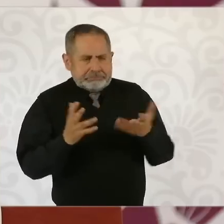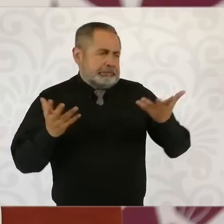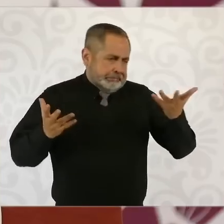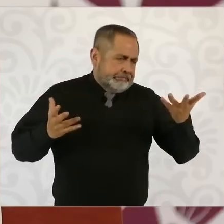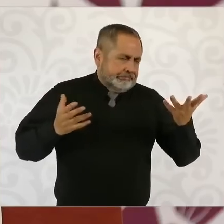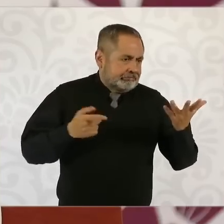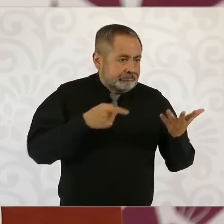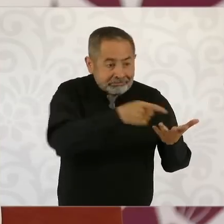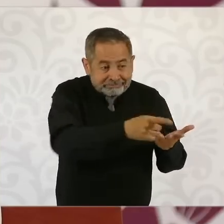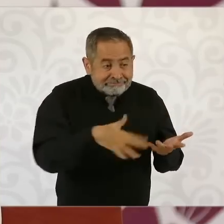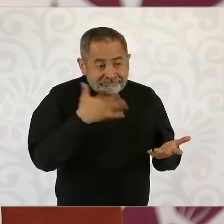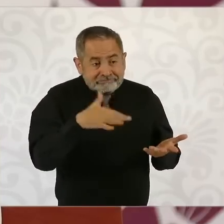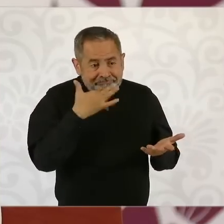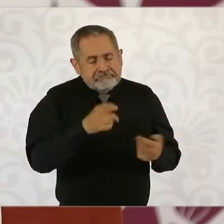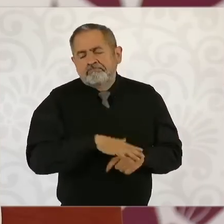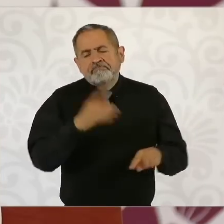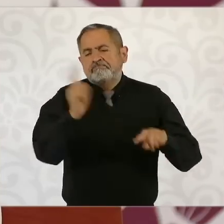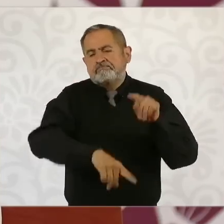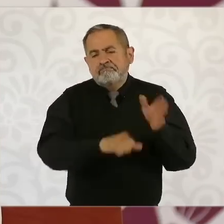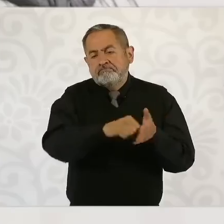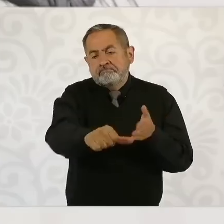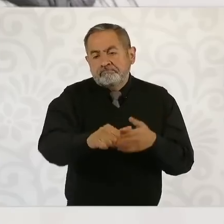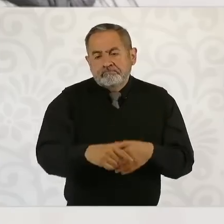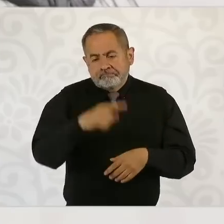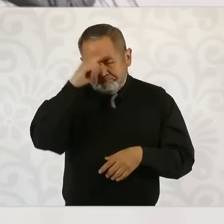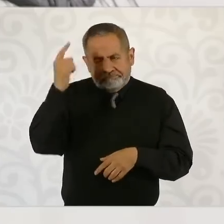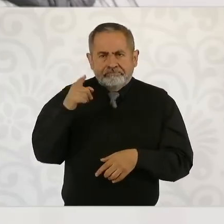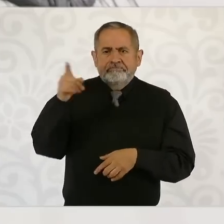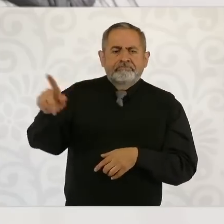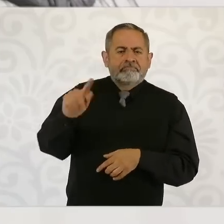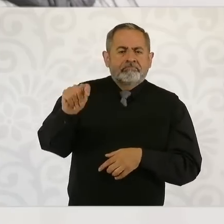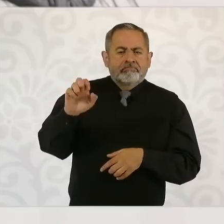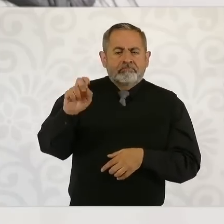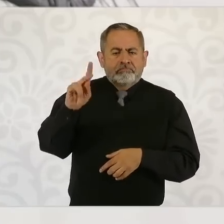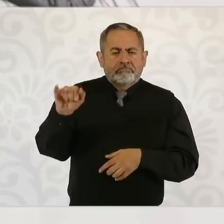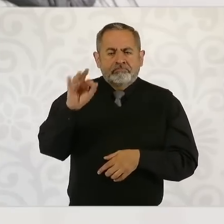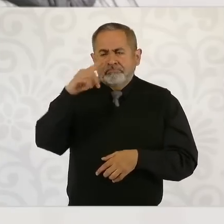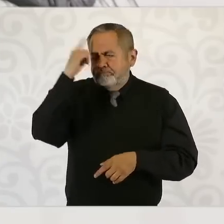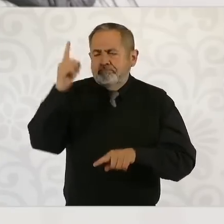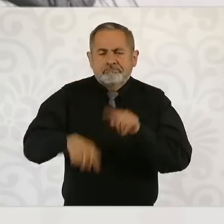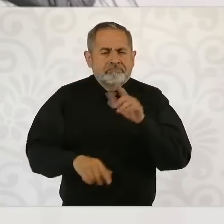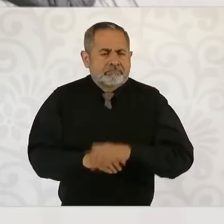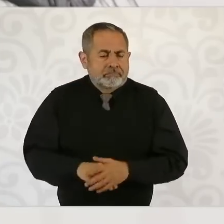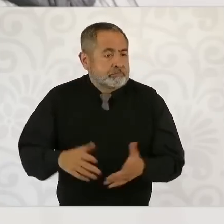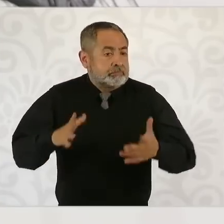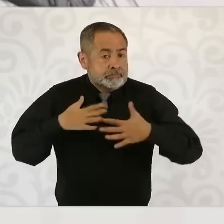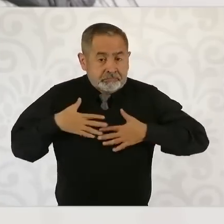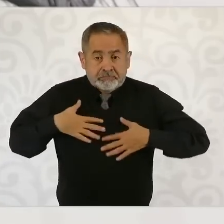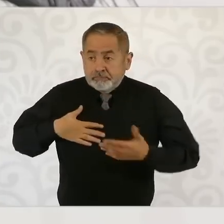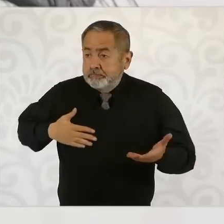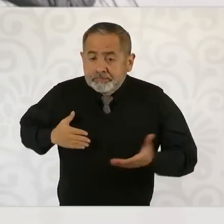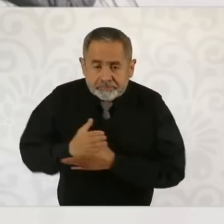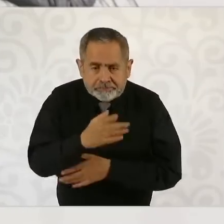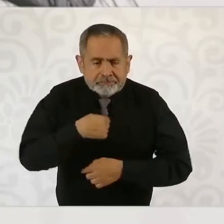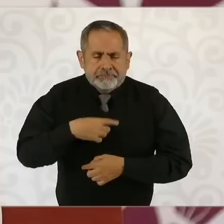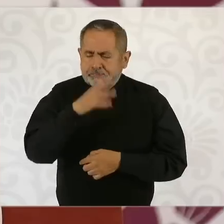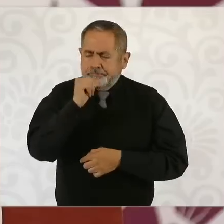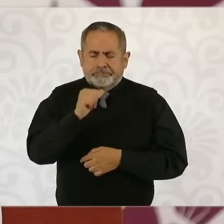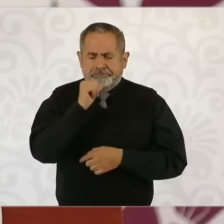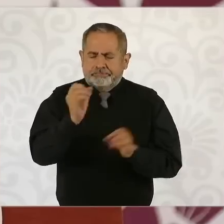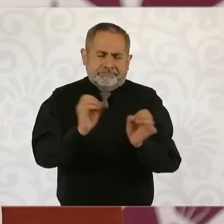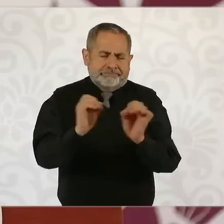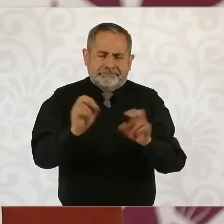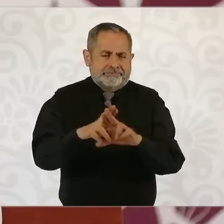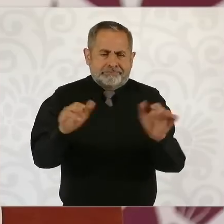fueron seleccionados, y entonces pues tendría que tomar la decisión el tribunal. Pero nosotros no, hasta ahora no hemos hecho